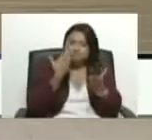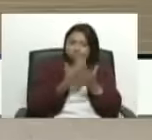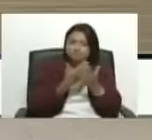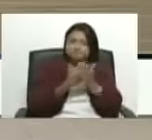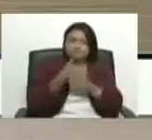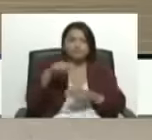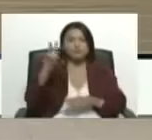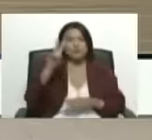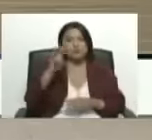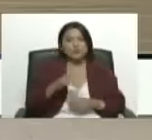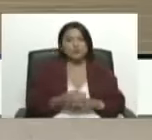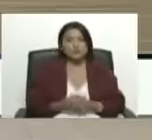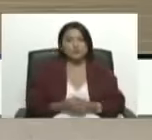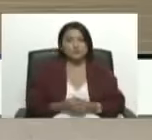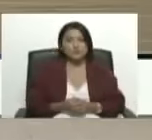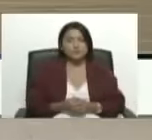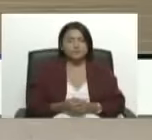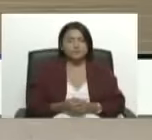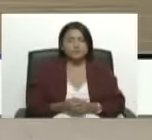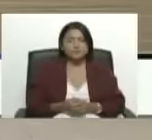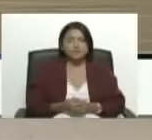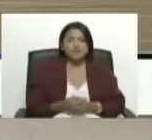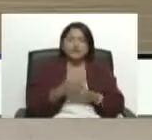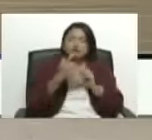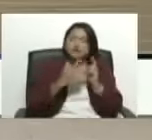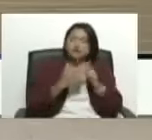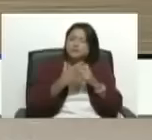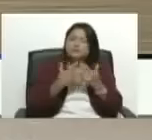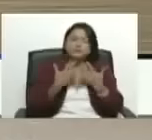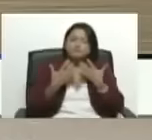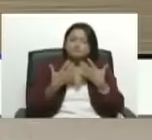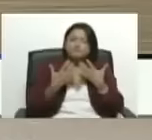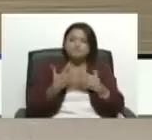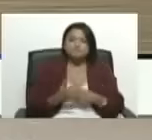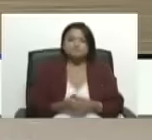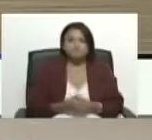jurídico nacional. Creo que